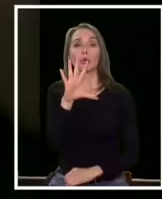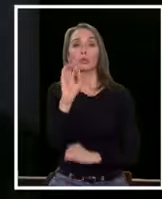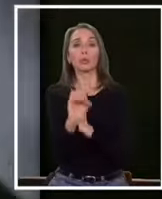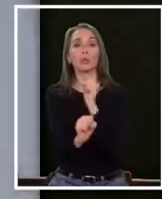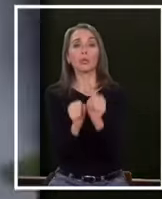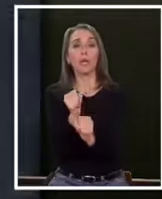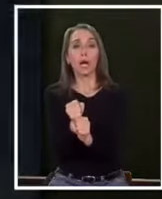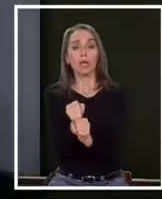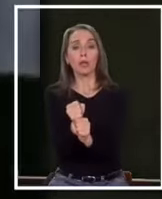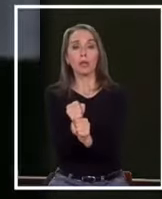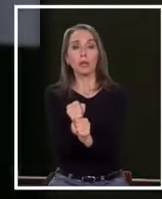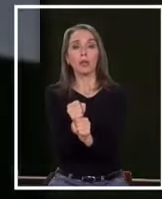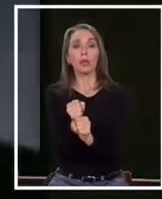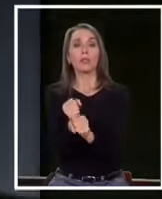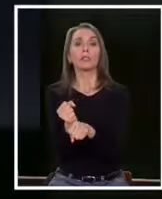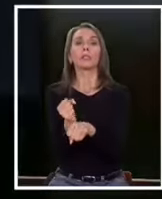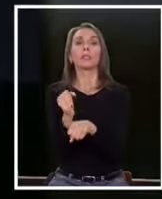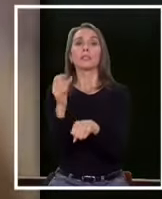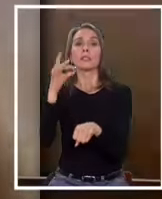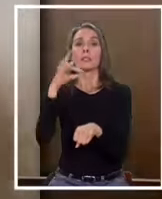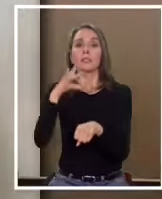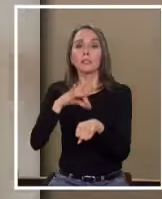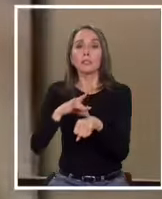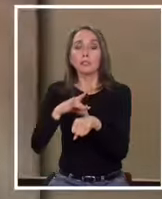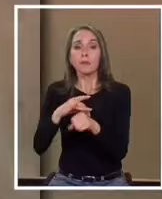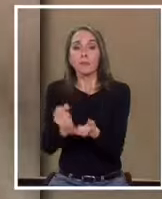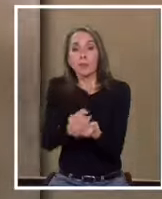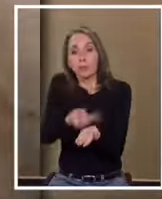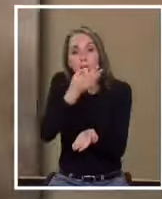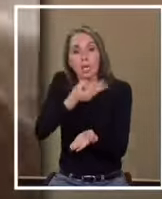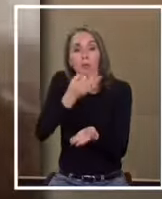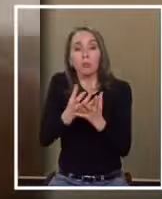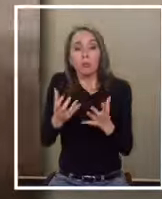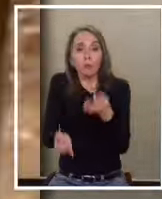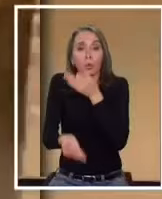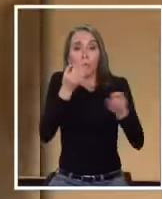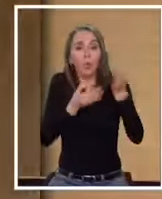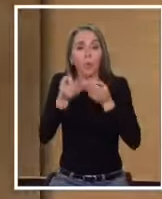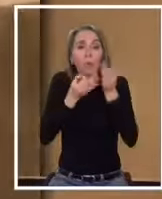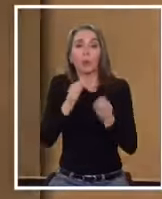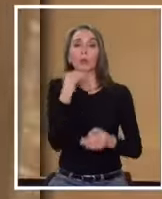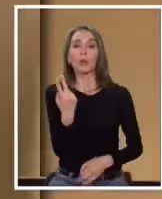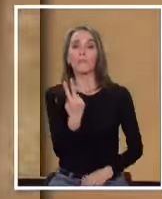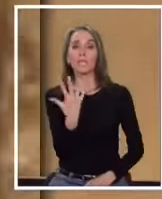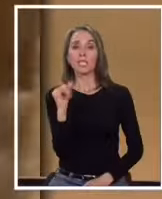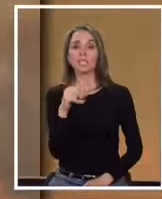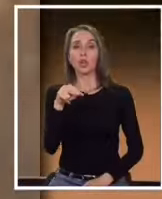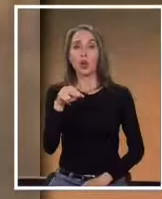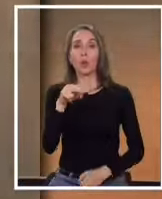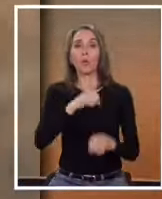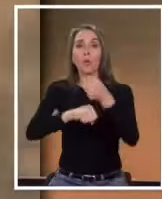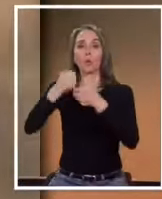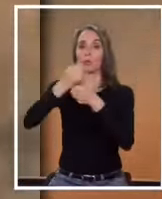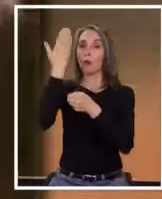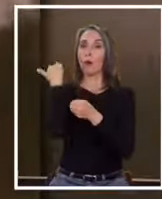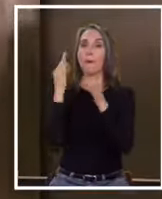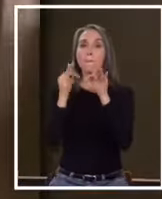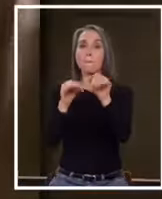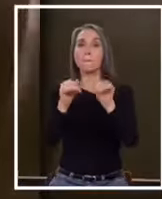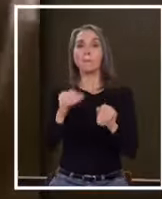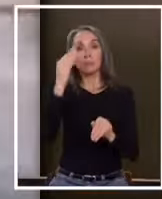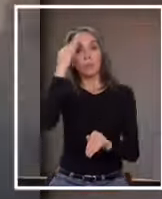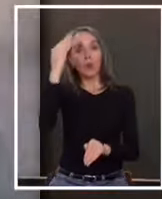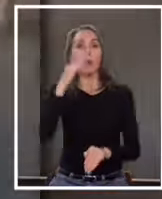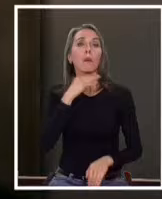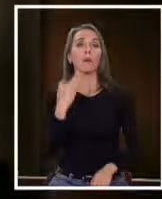30 años, víctima de una intoxicación aguda por ingesta de medicamentos, el 25 de junio de aquel año, justo el mismo día